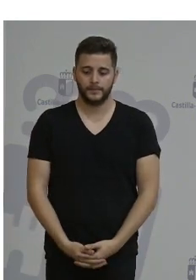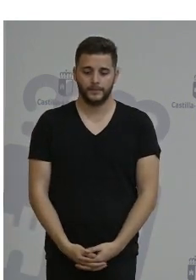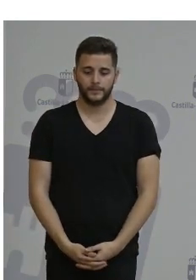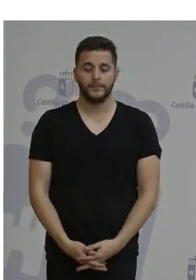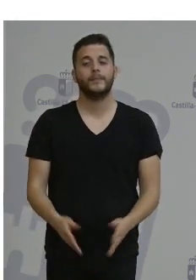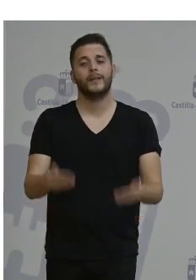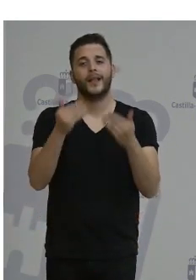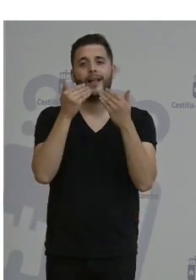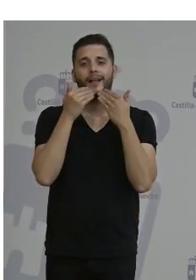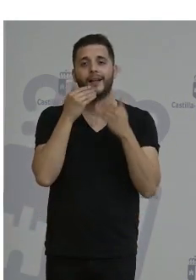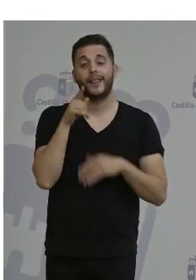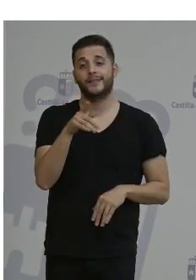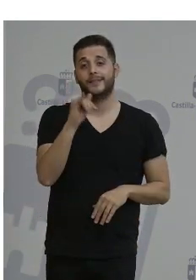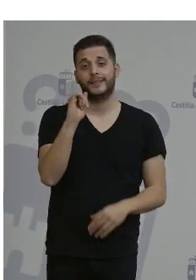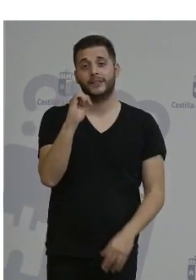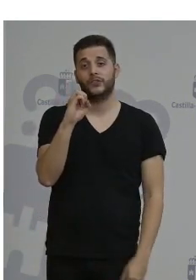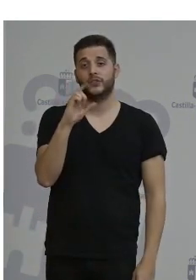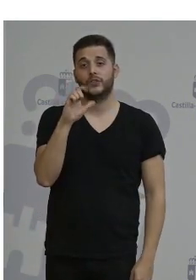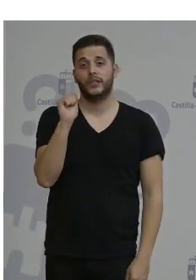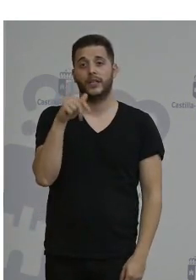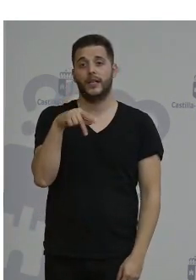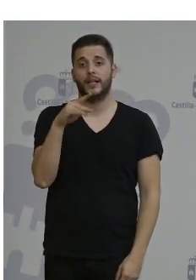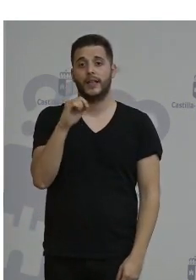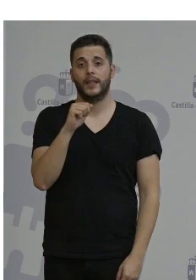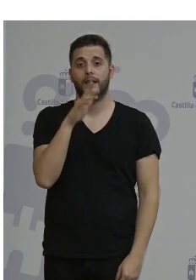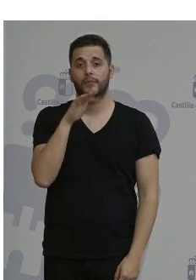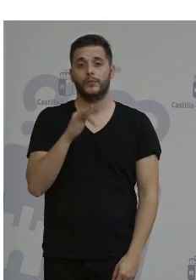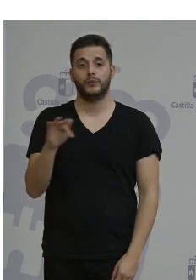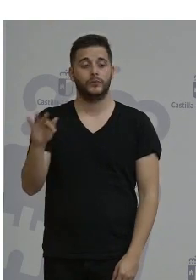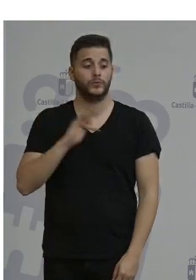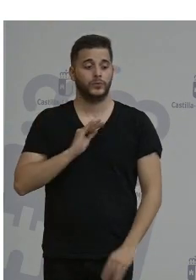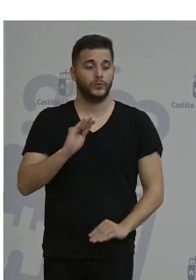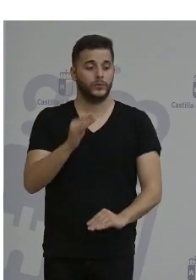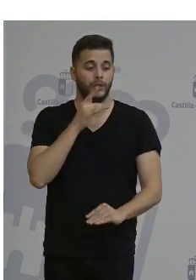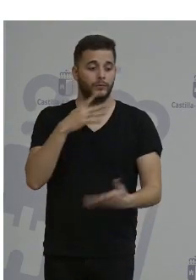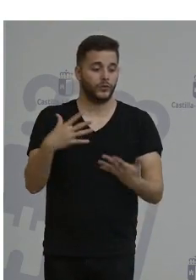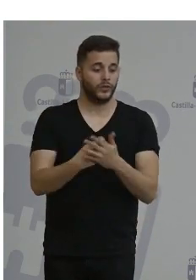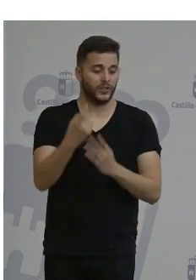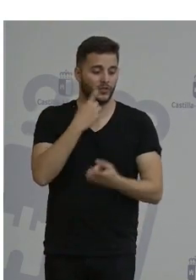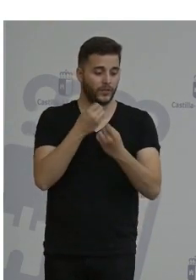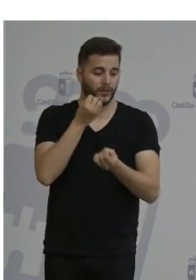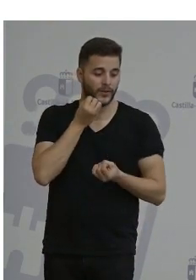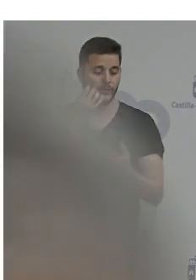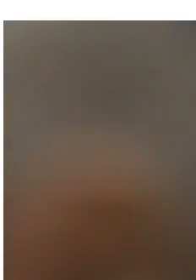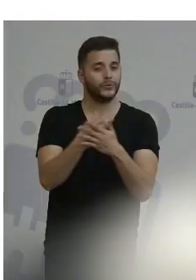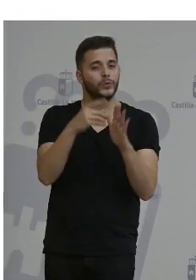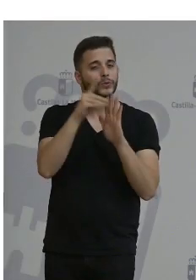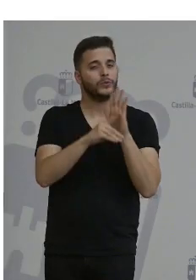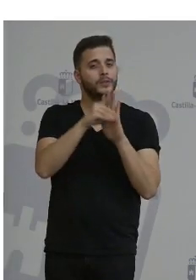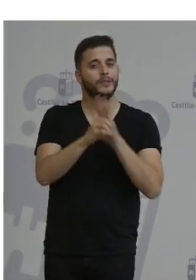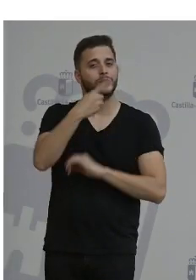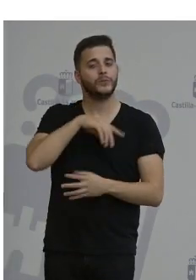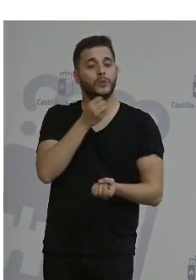Muchas gracias a ti, Yolanda, por tu intervención y por compartir toda esta información con nosotros, todos los datos que has compartido.